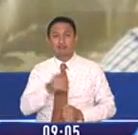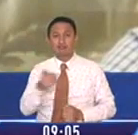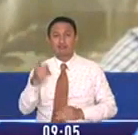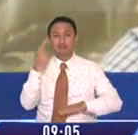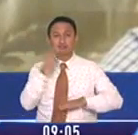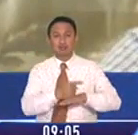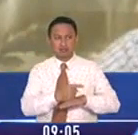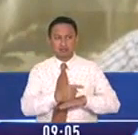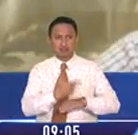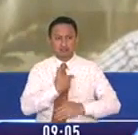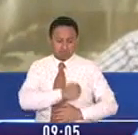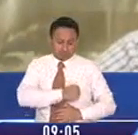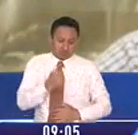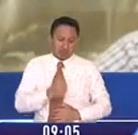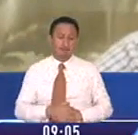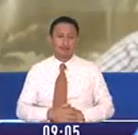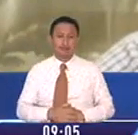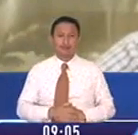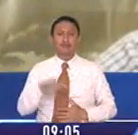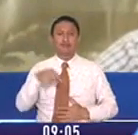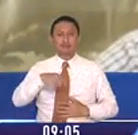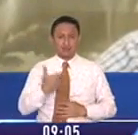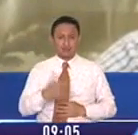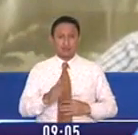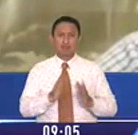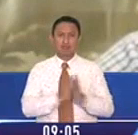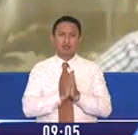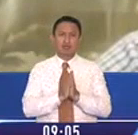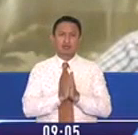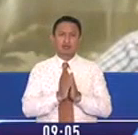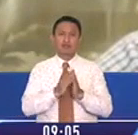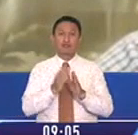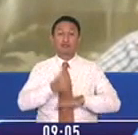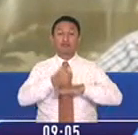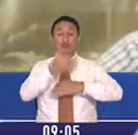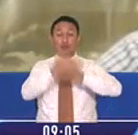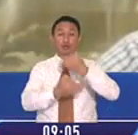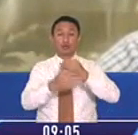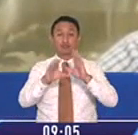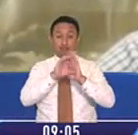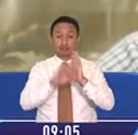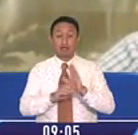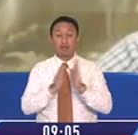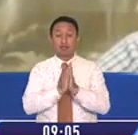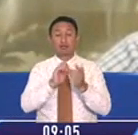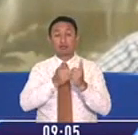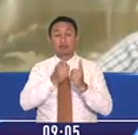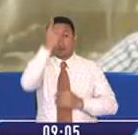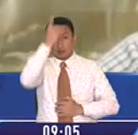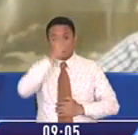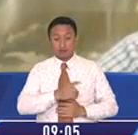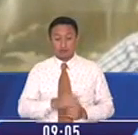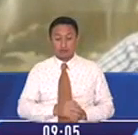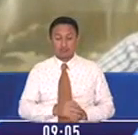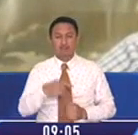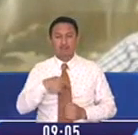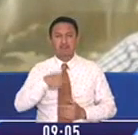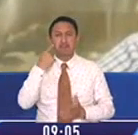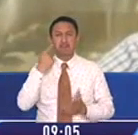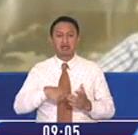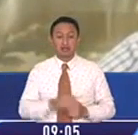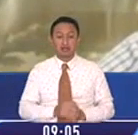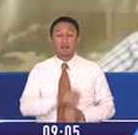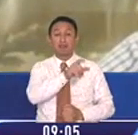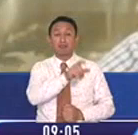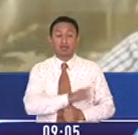absolutamente arbitraria. Se ha presentado ya una acción constitucional, propiamente una acción de habeas corpus, que tiene por finalidad proteger